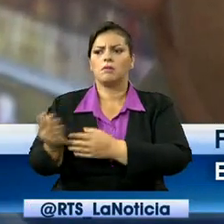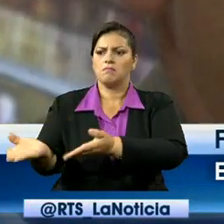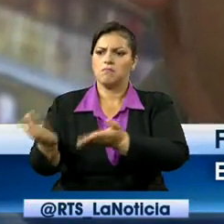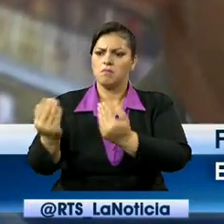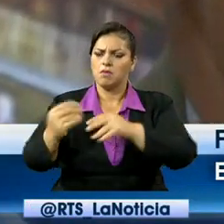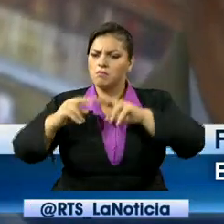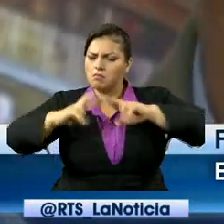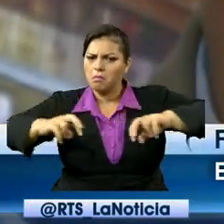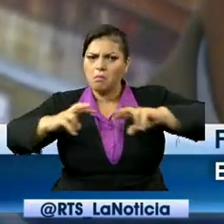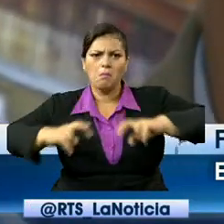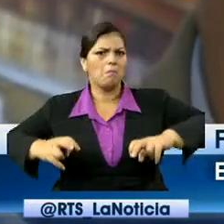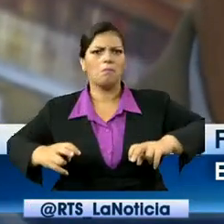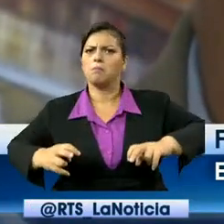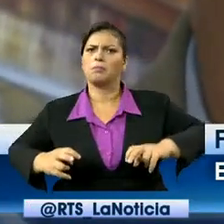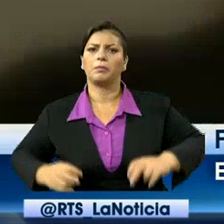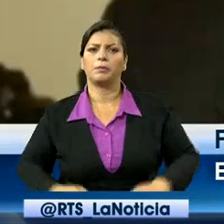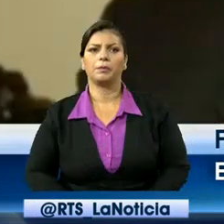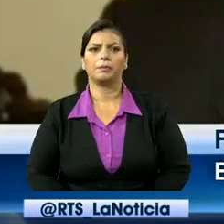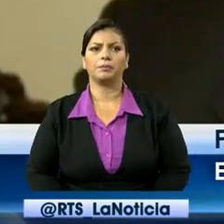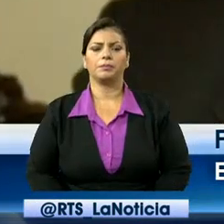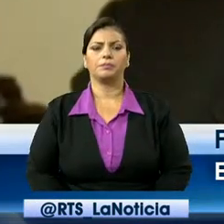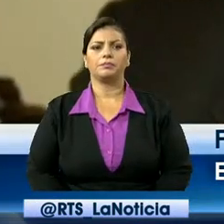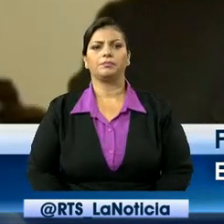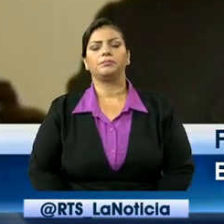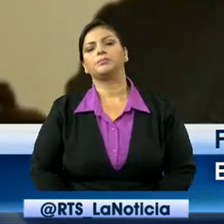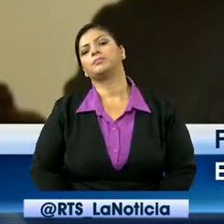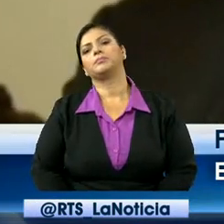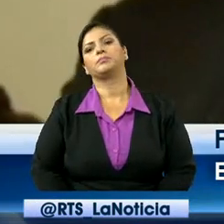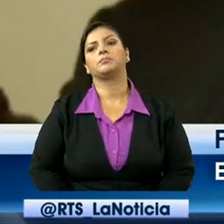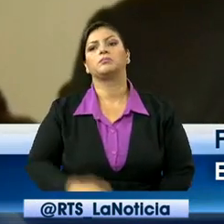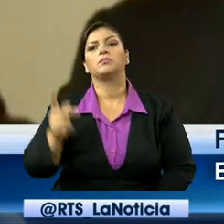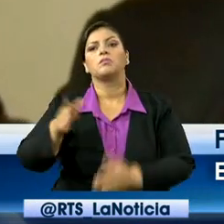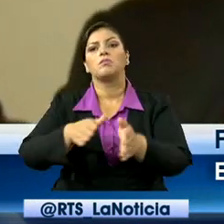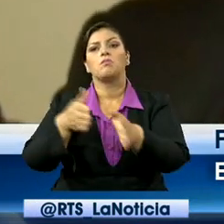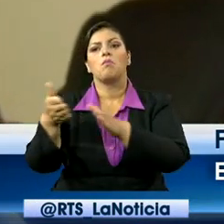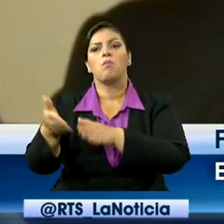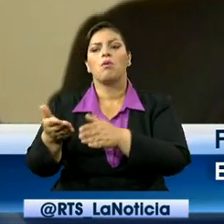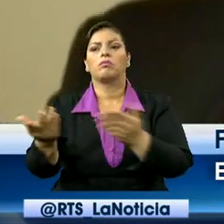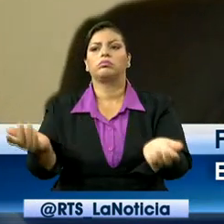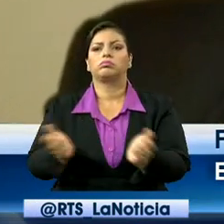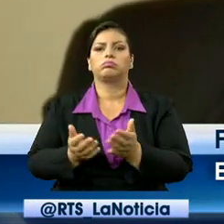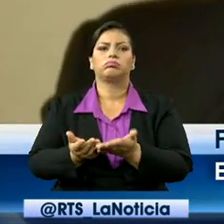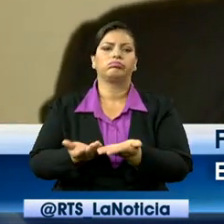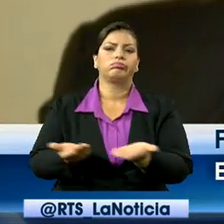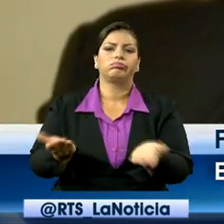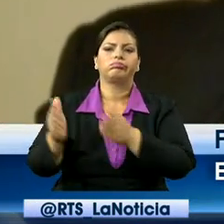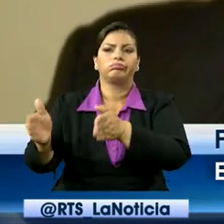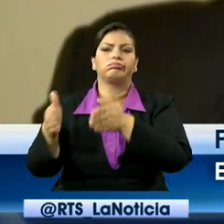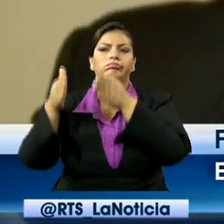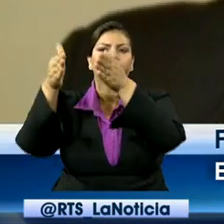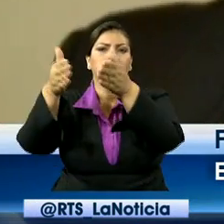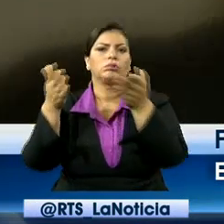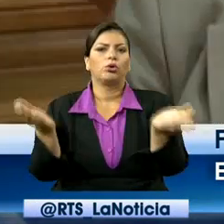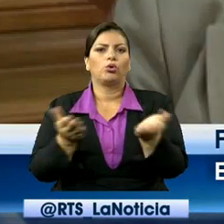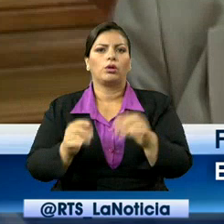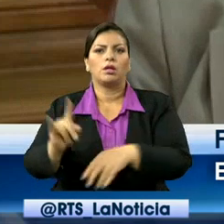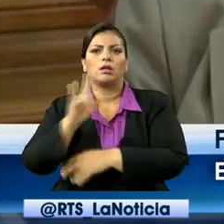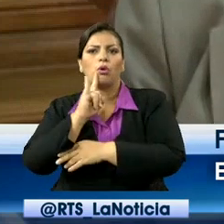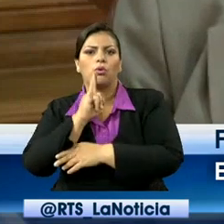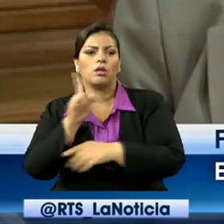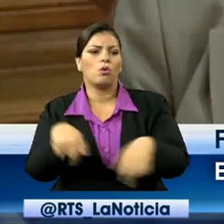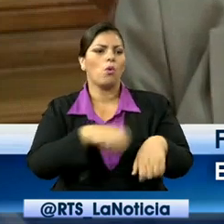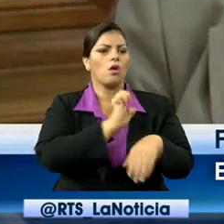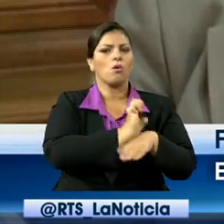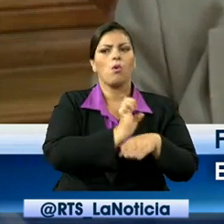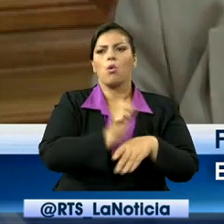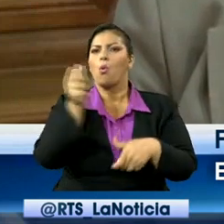familiares del excomandante ya se encuentran en los Estados Unidos para retirar el cadáver y aún no se define dónde serán enterrados los restos. La familia